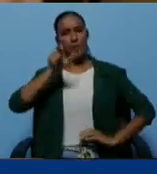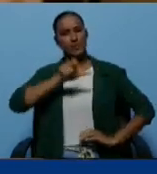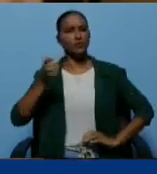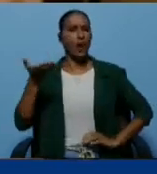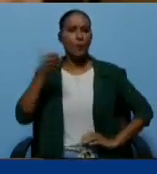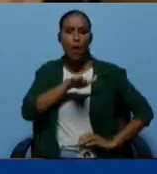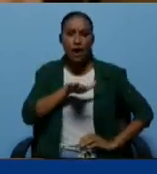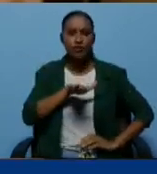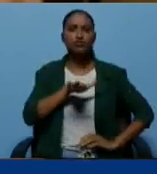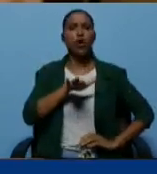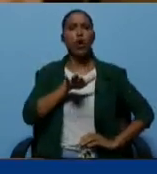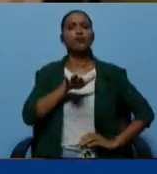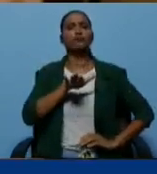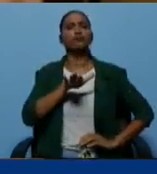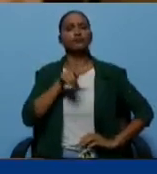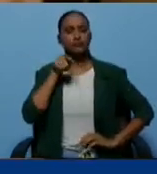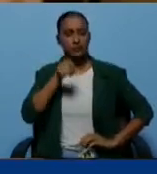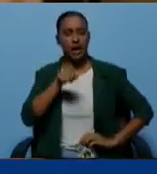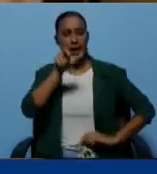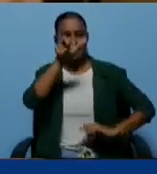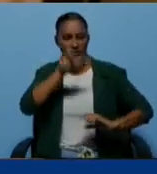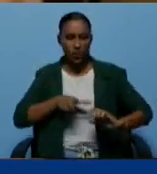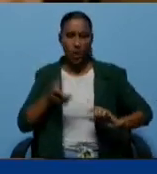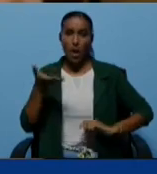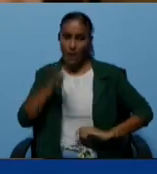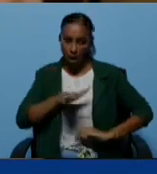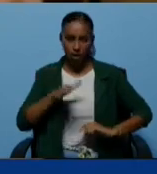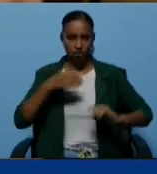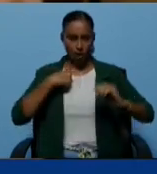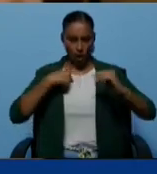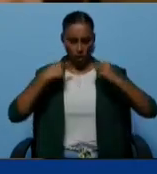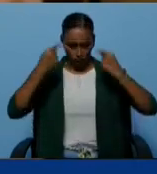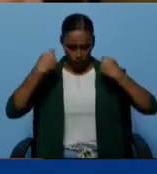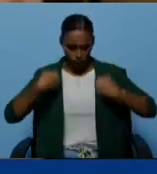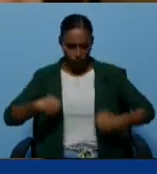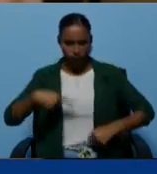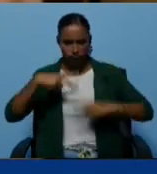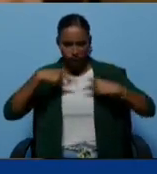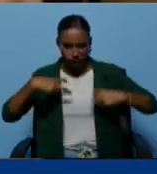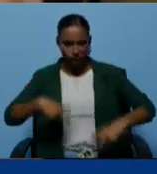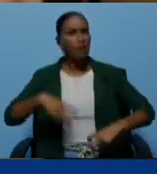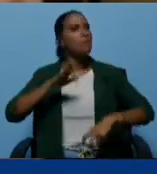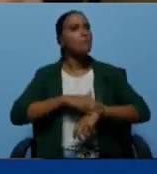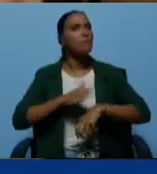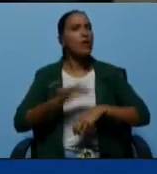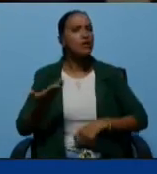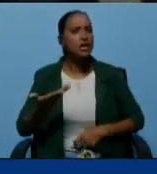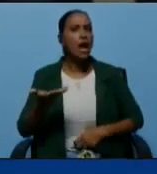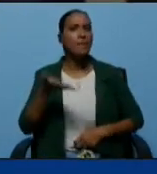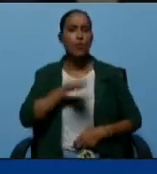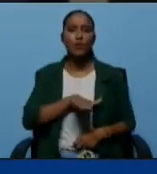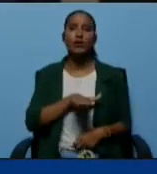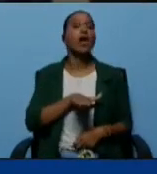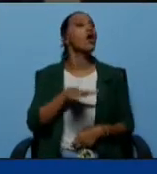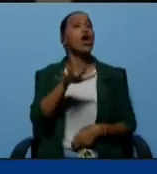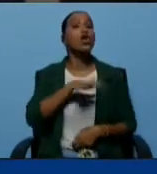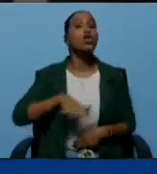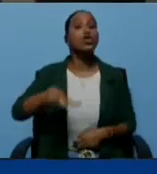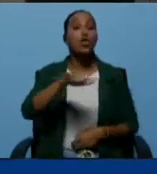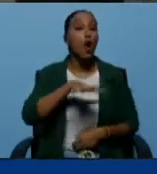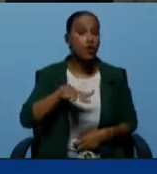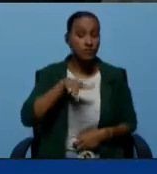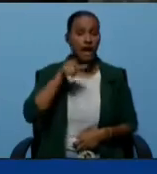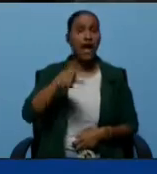otros. Por lo tanto, debo decir ya que el mayor número de casos ocurrieron en el área metropolitana de